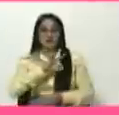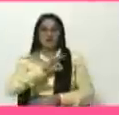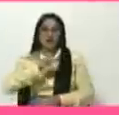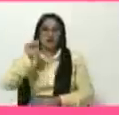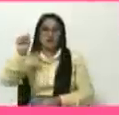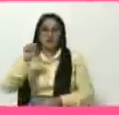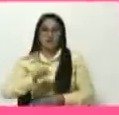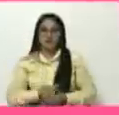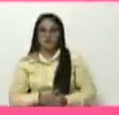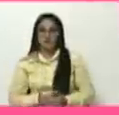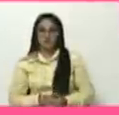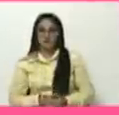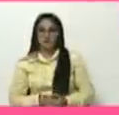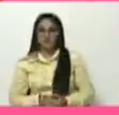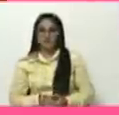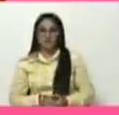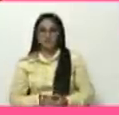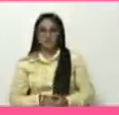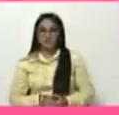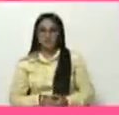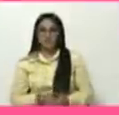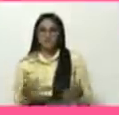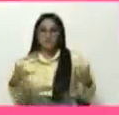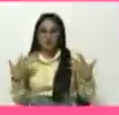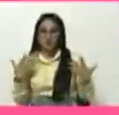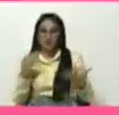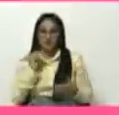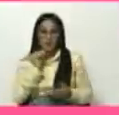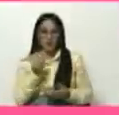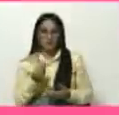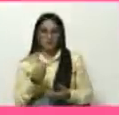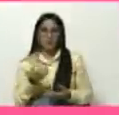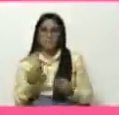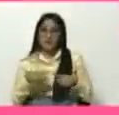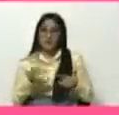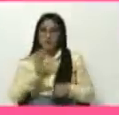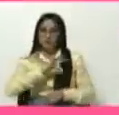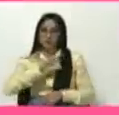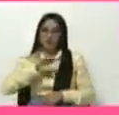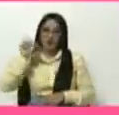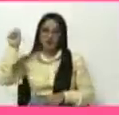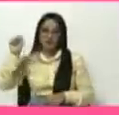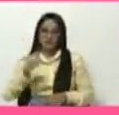socialismo. Con la alegría de la juventud, pero en socialismo.